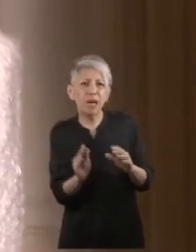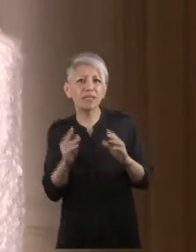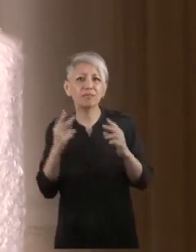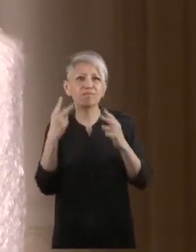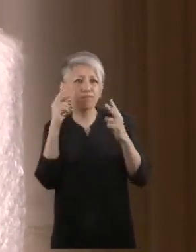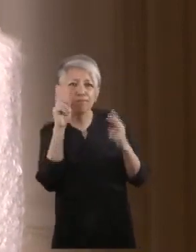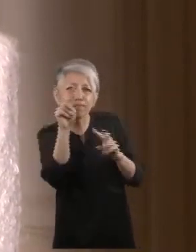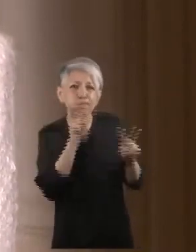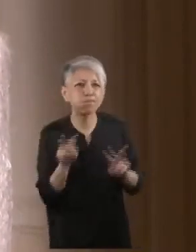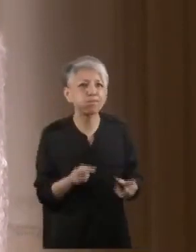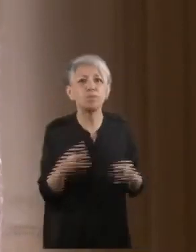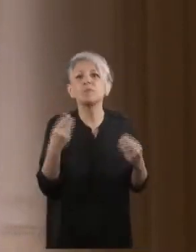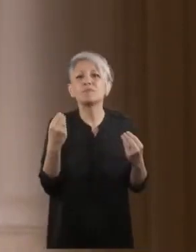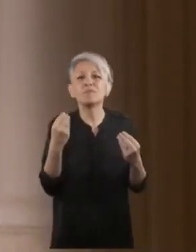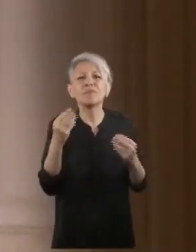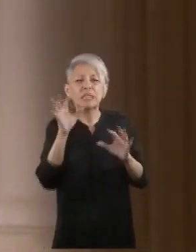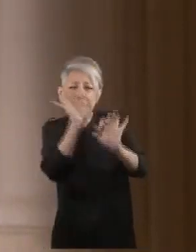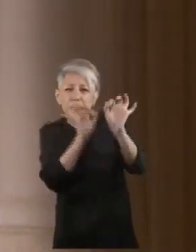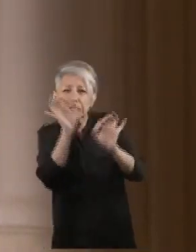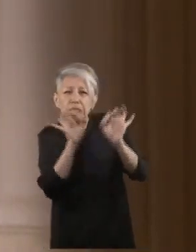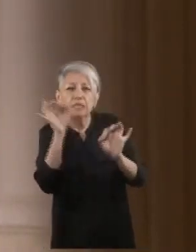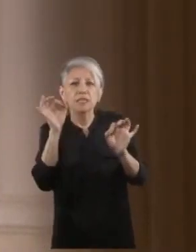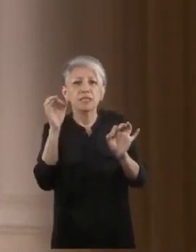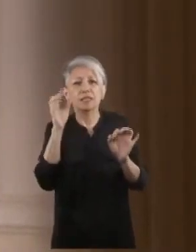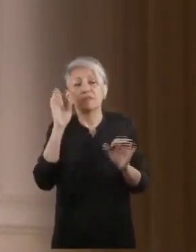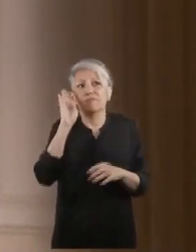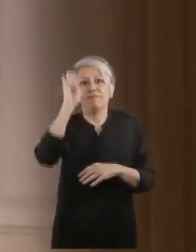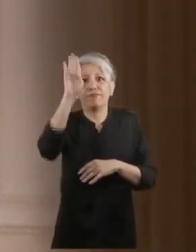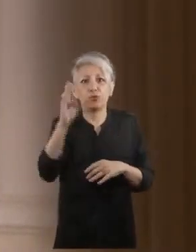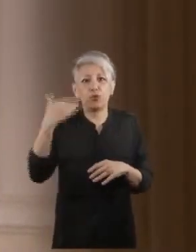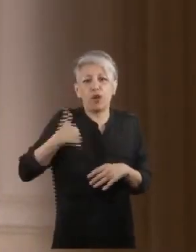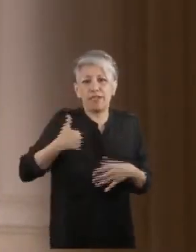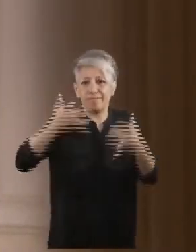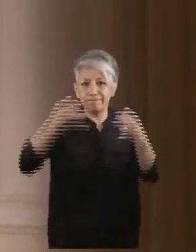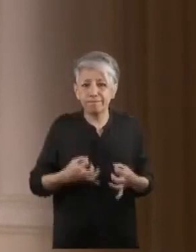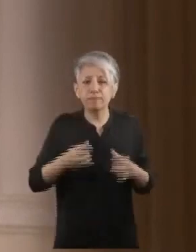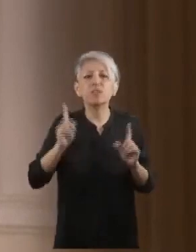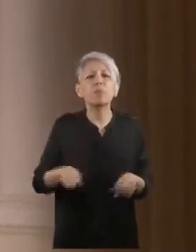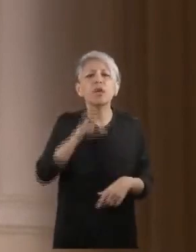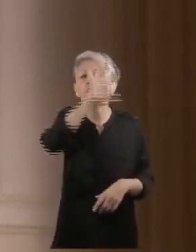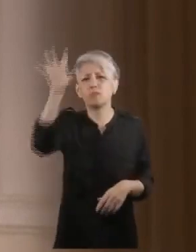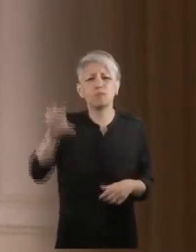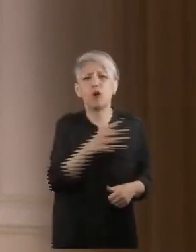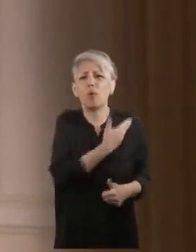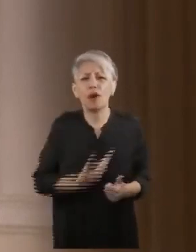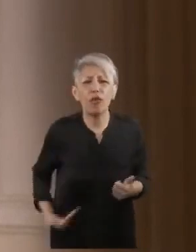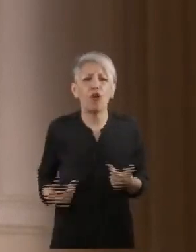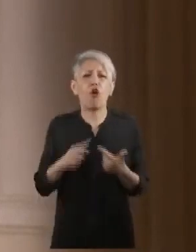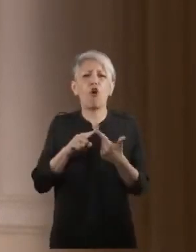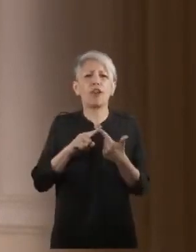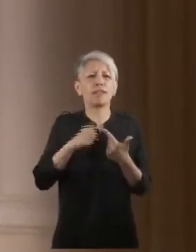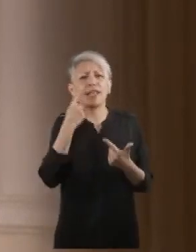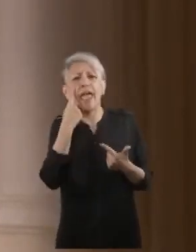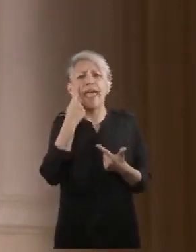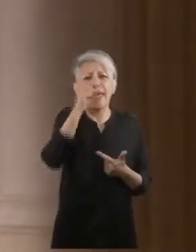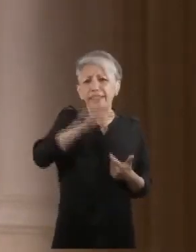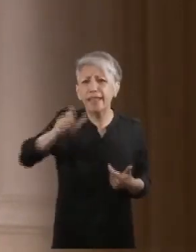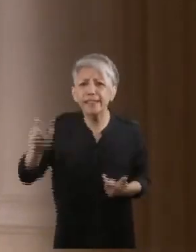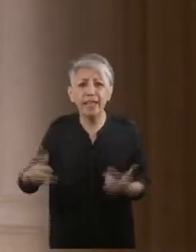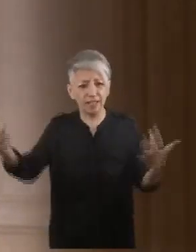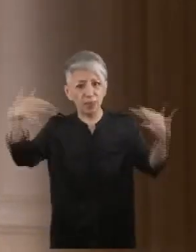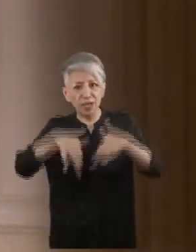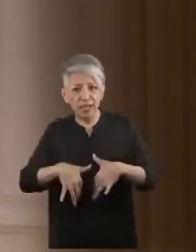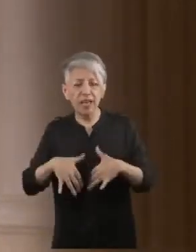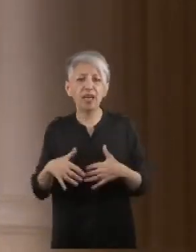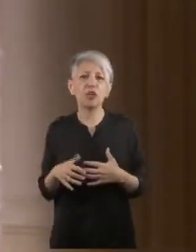Argentina del desarrollo que Todos queremos y por supuesto a todos los gobernadores e intendentes que se acercaron y todos